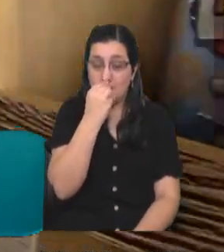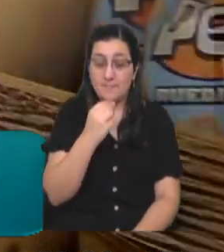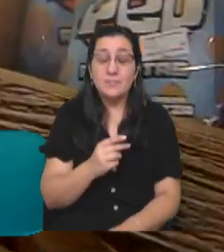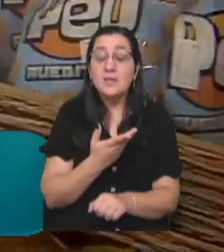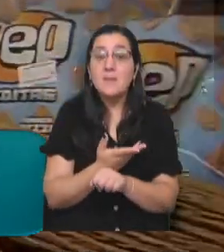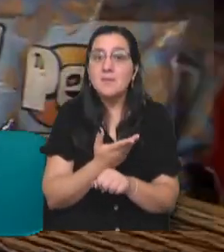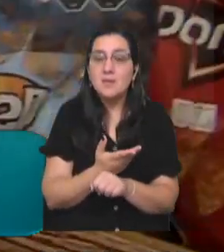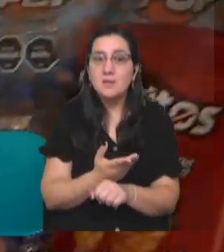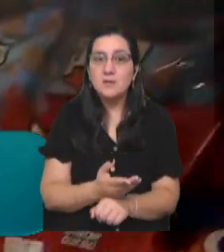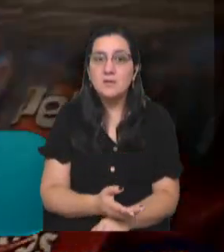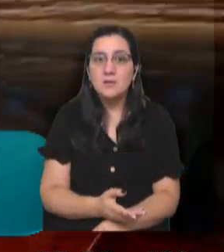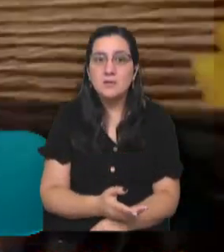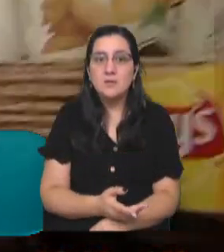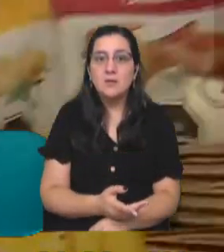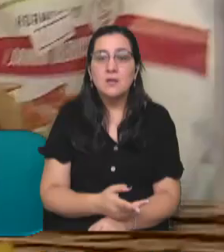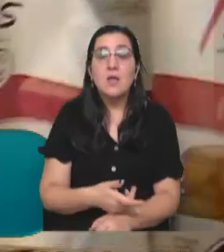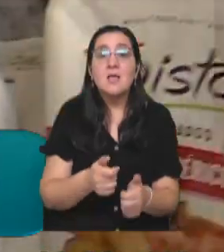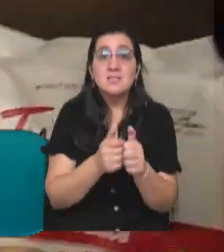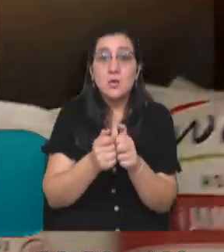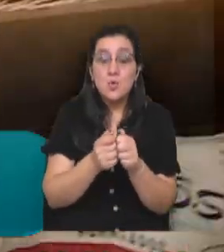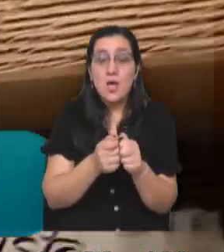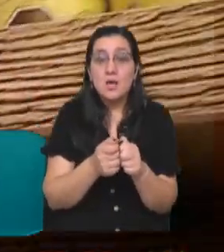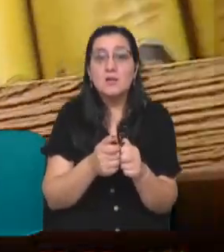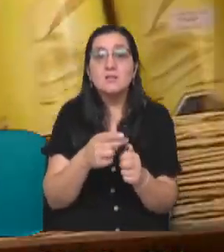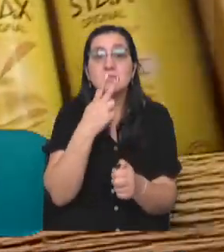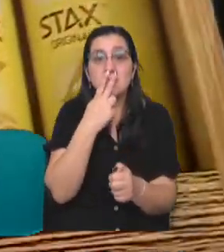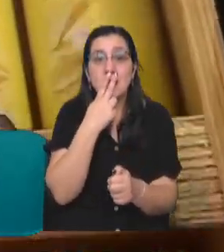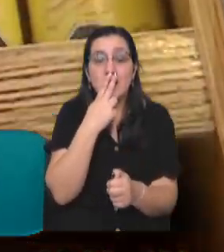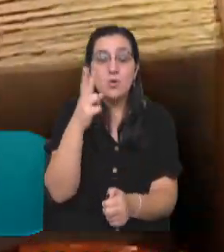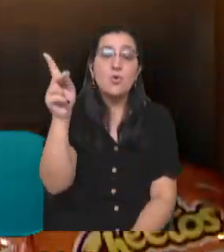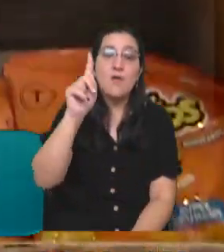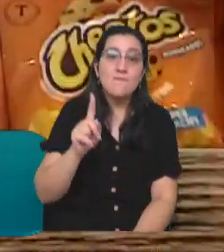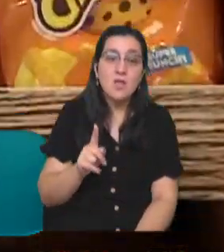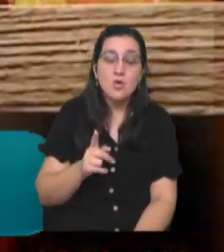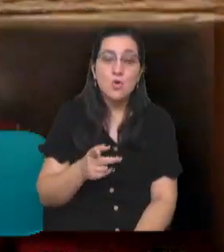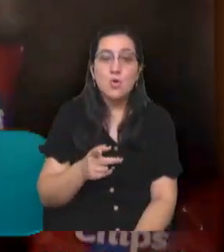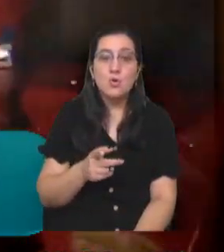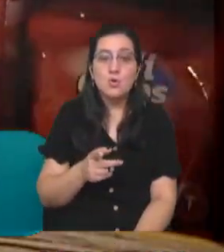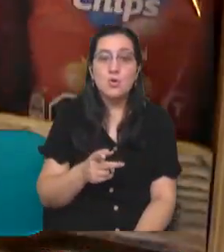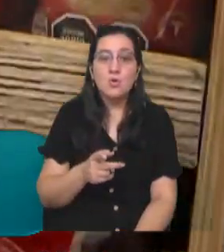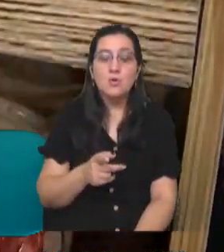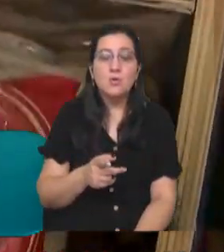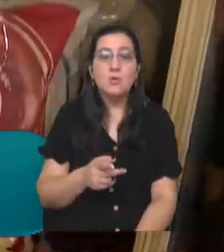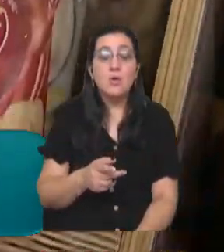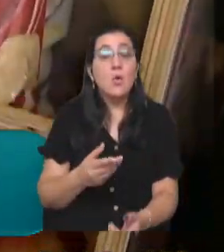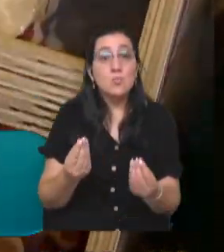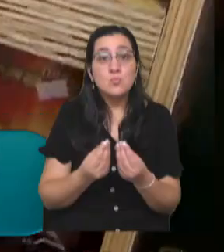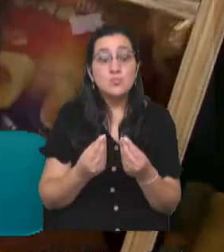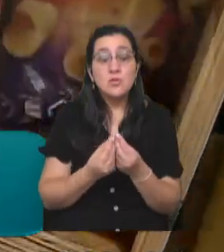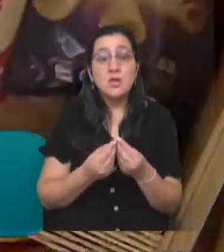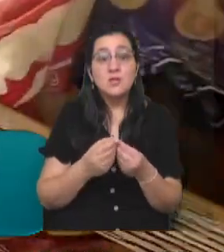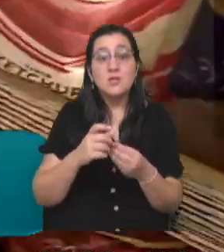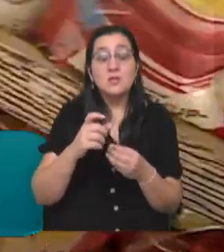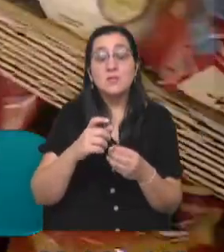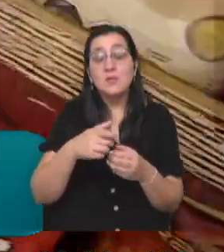aquí al kiosco primero? Cigarros. Recarga de teléfono, Puchito. Cigarros, refrescos. Vienen a recargar el teléfono o la